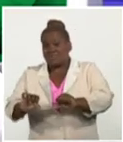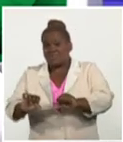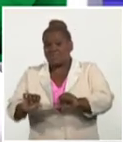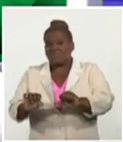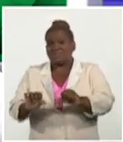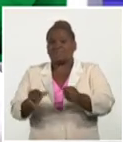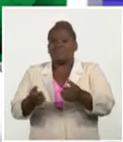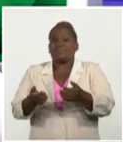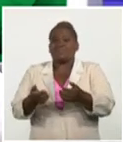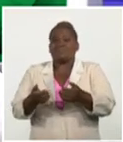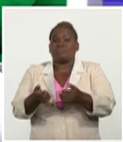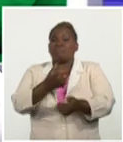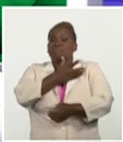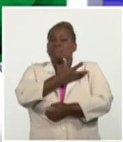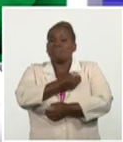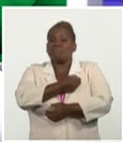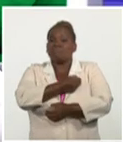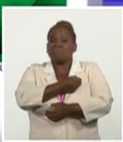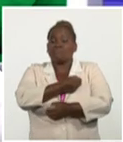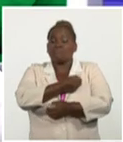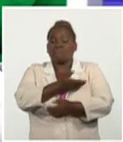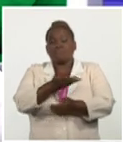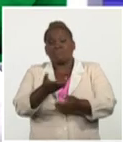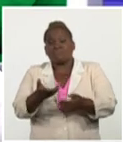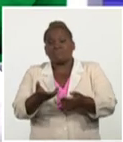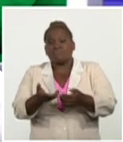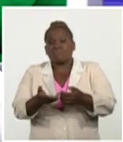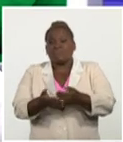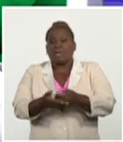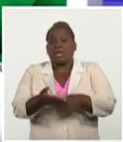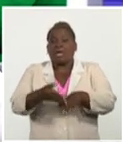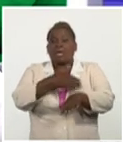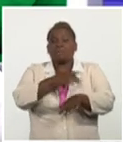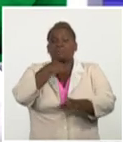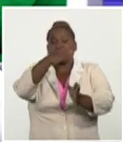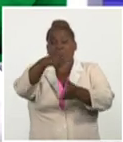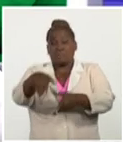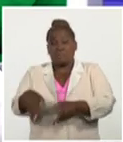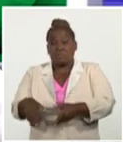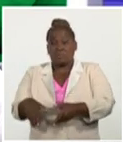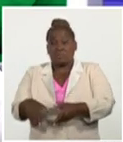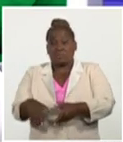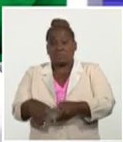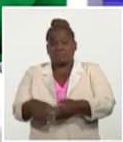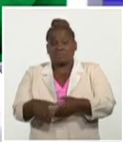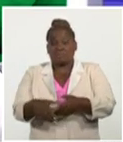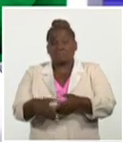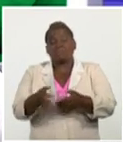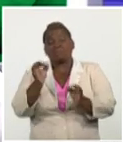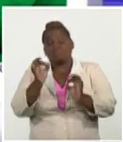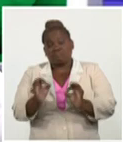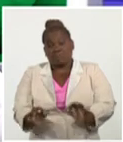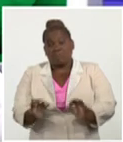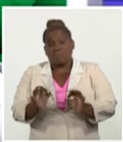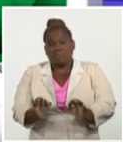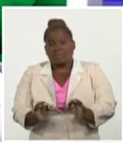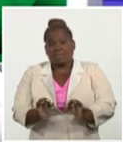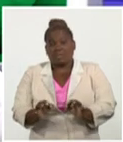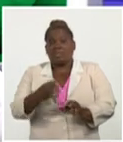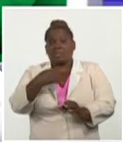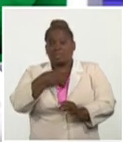de lamentablemente el fallecimiento, pero realmente hemos tenido un número importante.